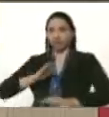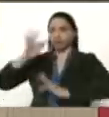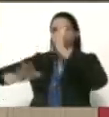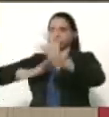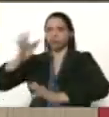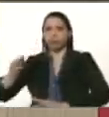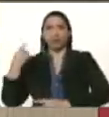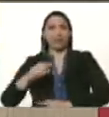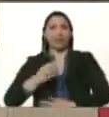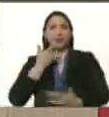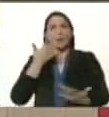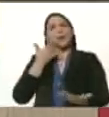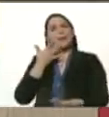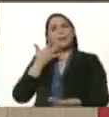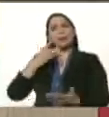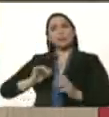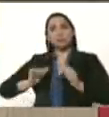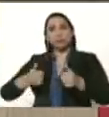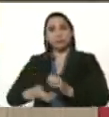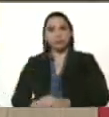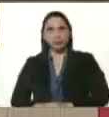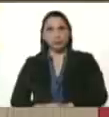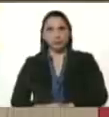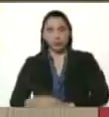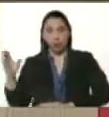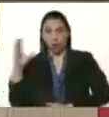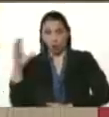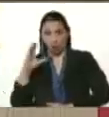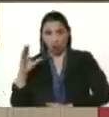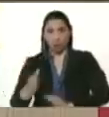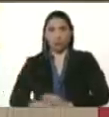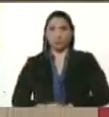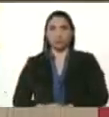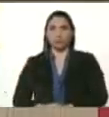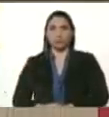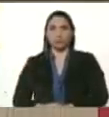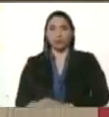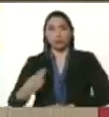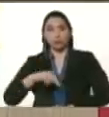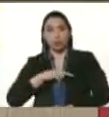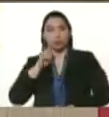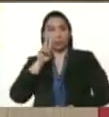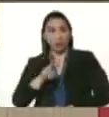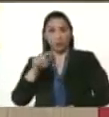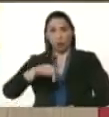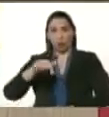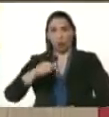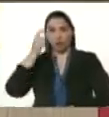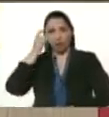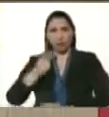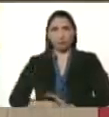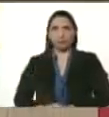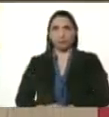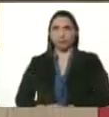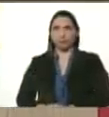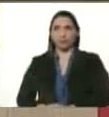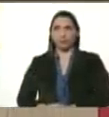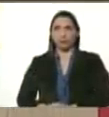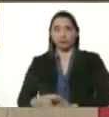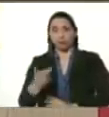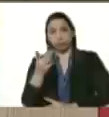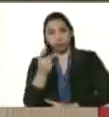han tenido su origen principalmente en Colombia, casos que veremos en el día de hoy, y